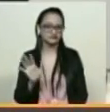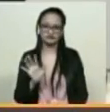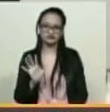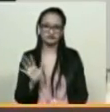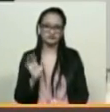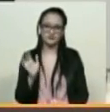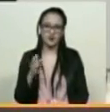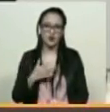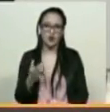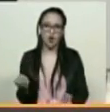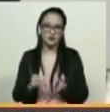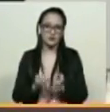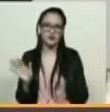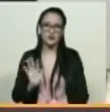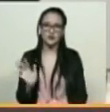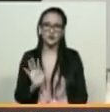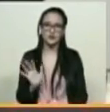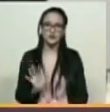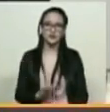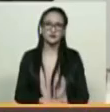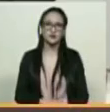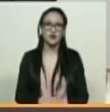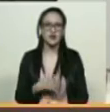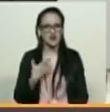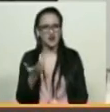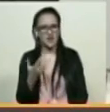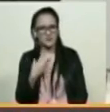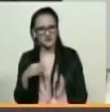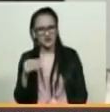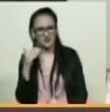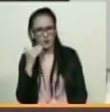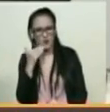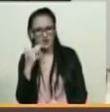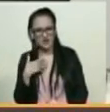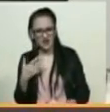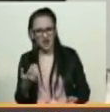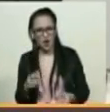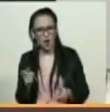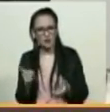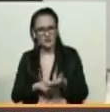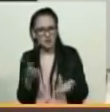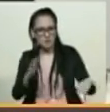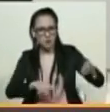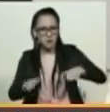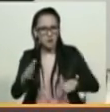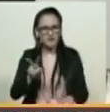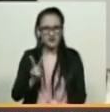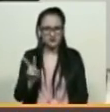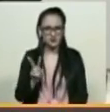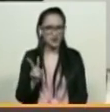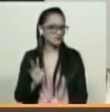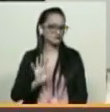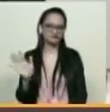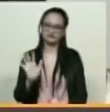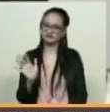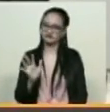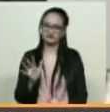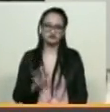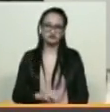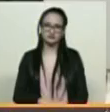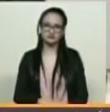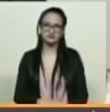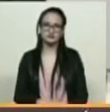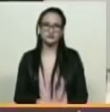no vas. ¿Qué quisiera Trump, Mr. Robinson? Un baño de sangre en Venezuela. No se vistan, que no van.